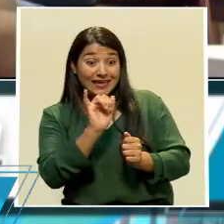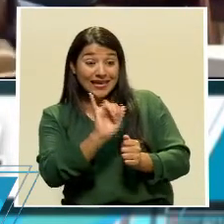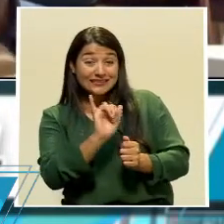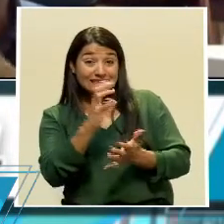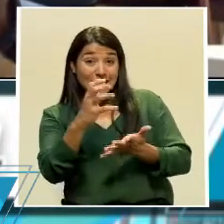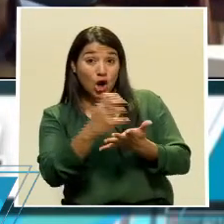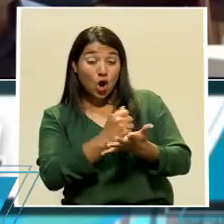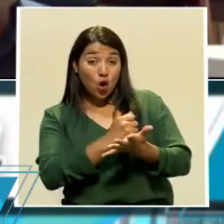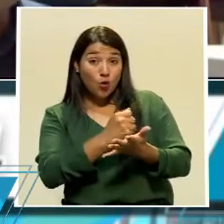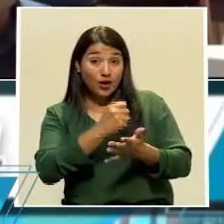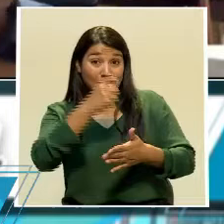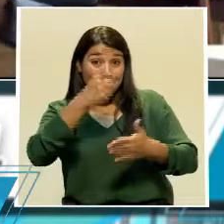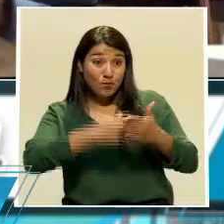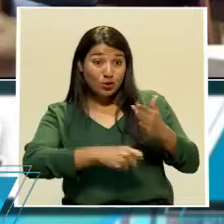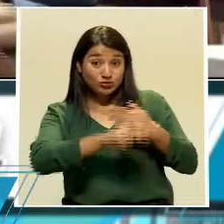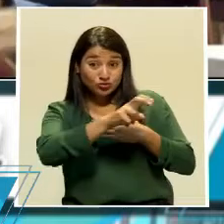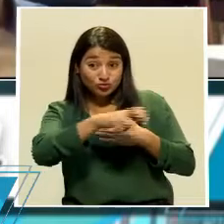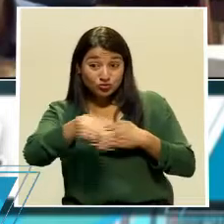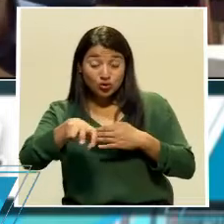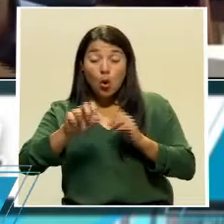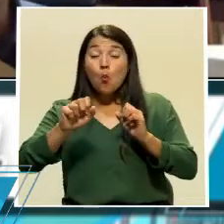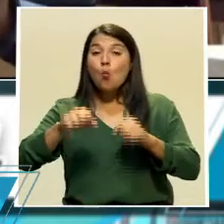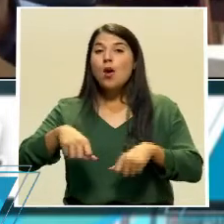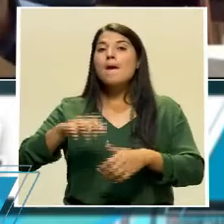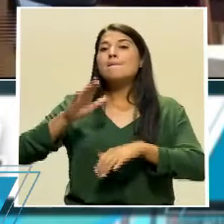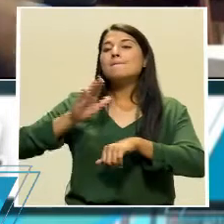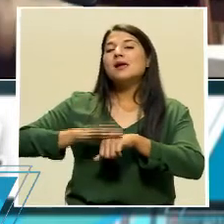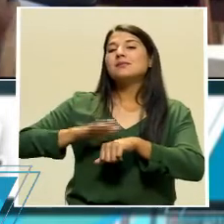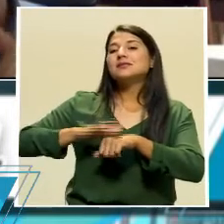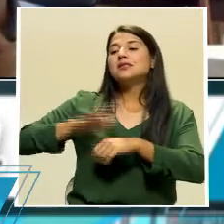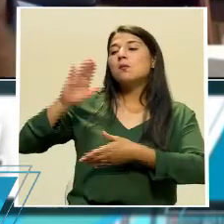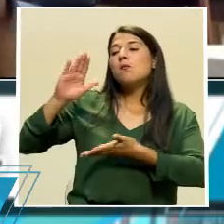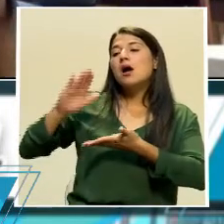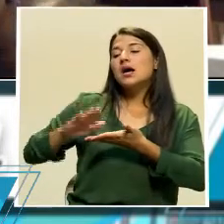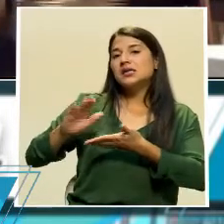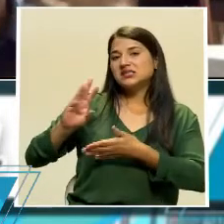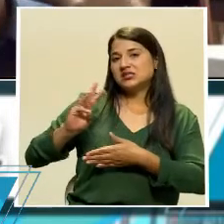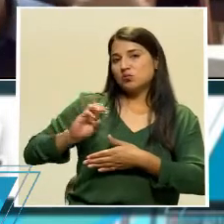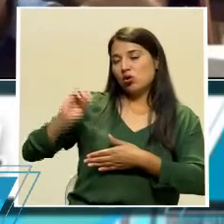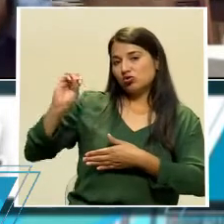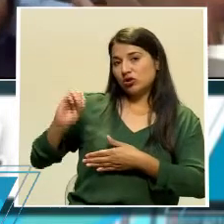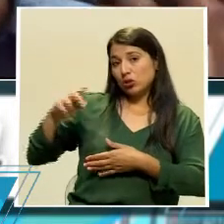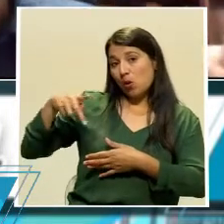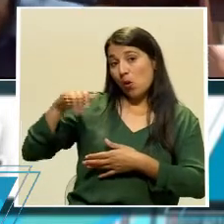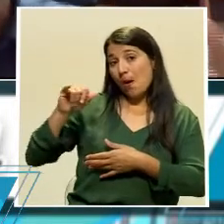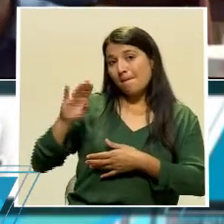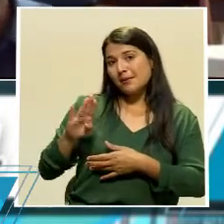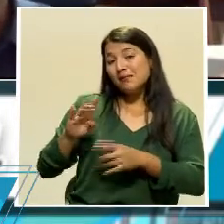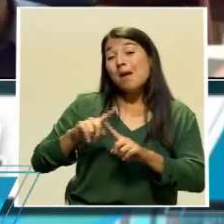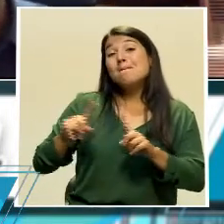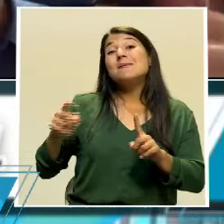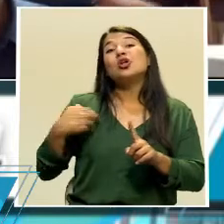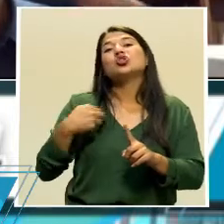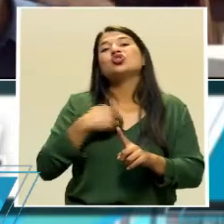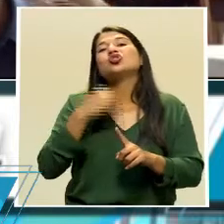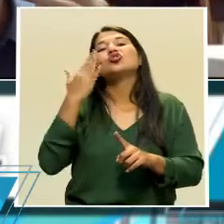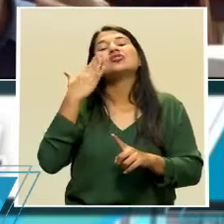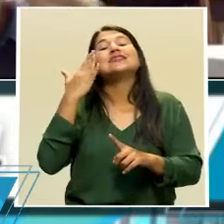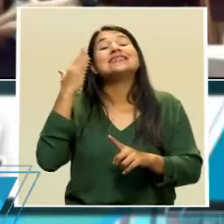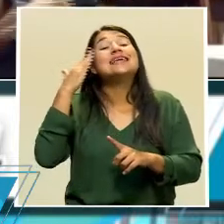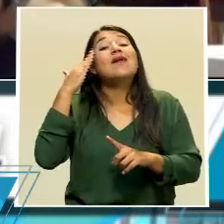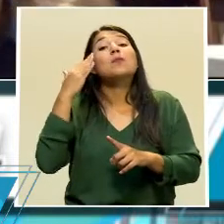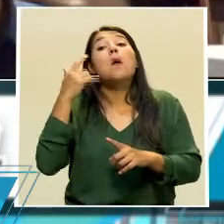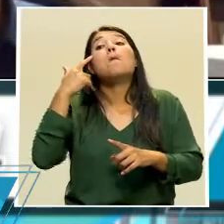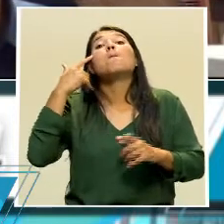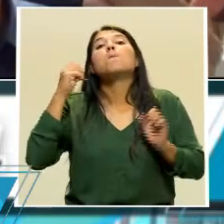el 1.67 mil millones, pero eso los economistas sabemos que eso es un supuesto. O sea, tenemos que